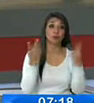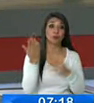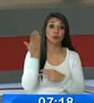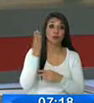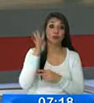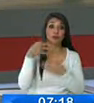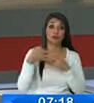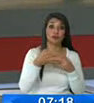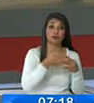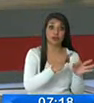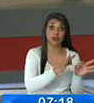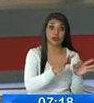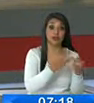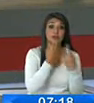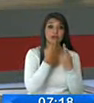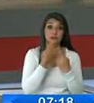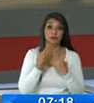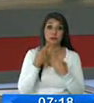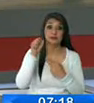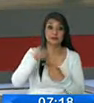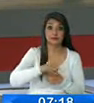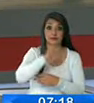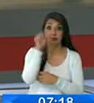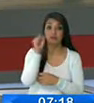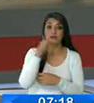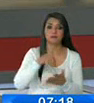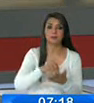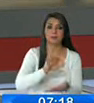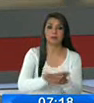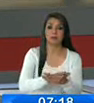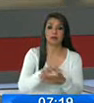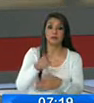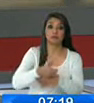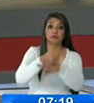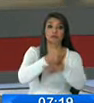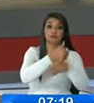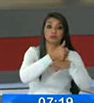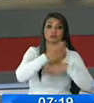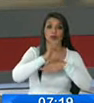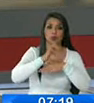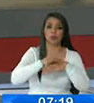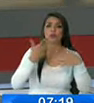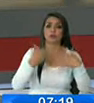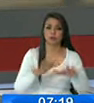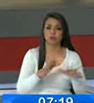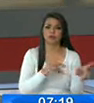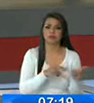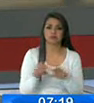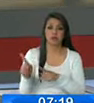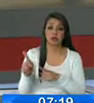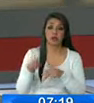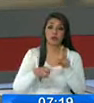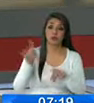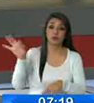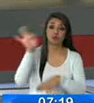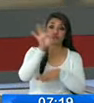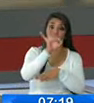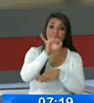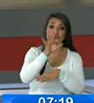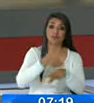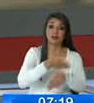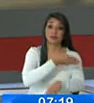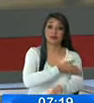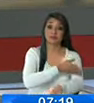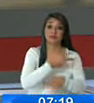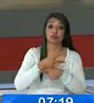4 de febrero. Se anuncia que en esta evaluación entran todas las autoridades del país, incluso las que no fueron electas por el